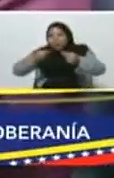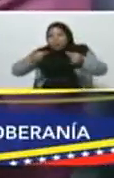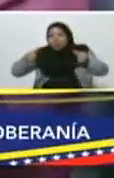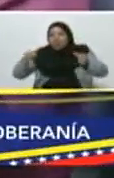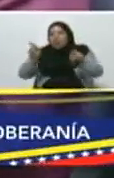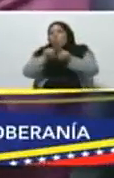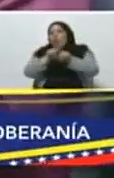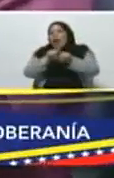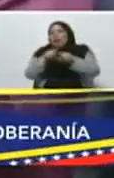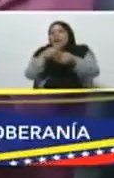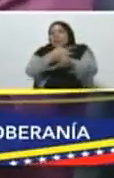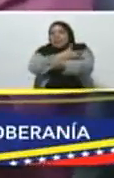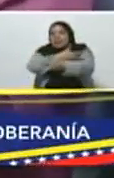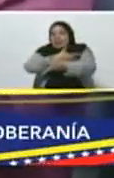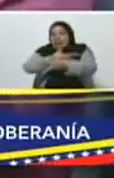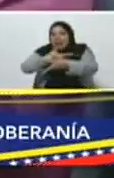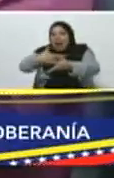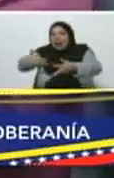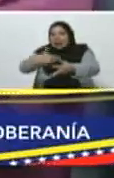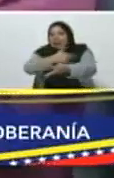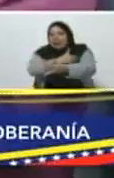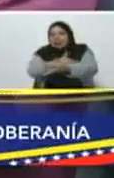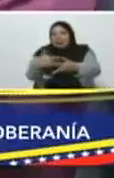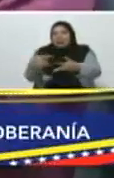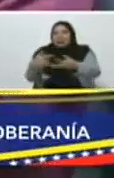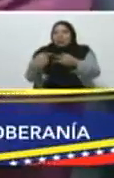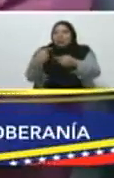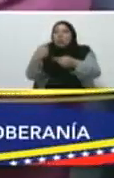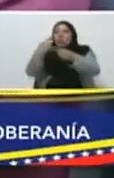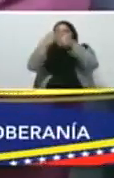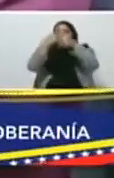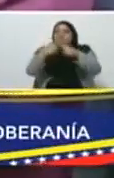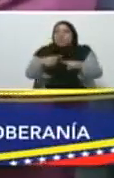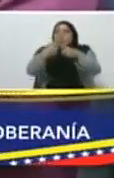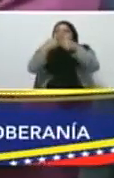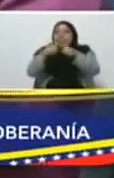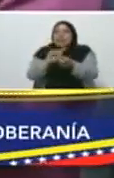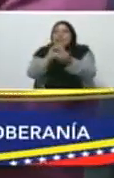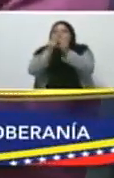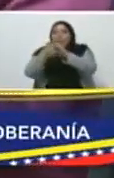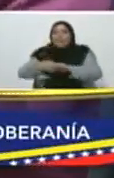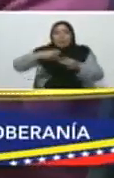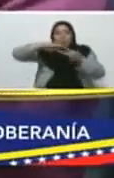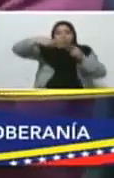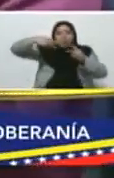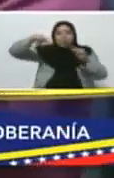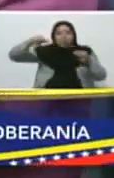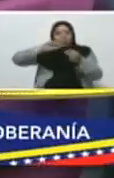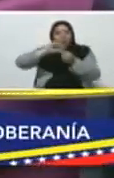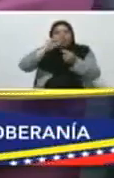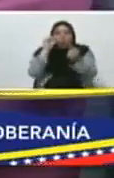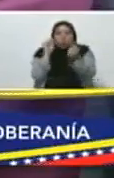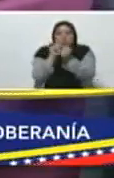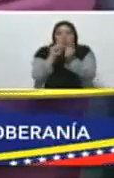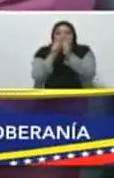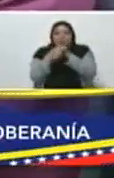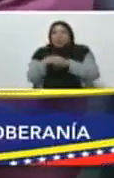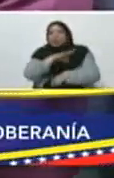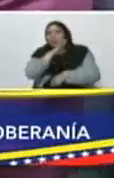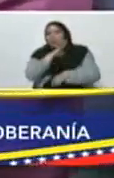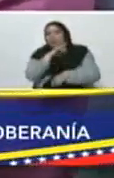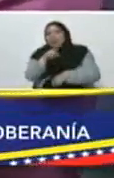sangre con nutrientes. Y aquí se están multiplicando y transformando las células que vamos a usar en pacientes. Las llamadas células